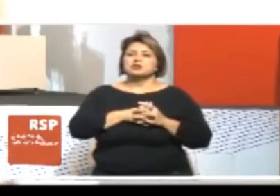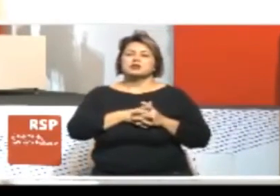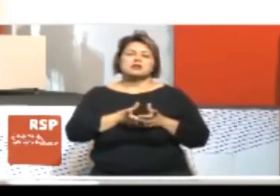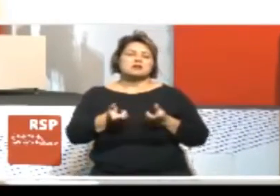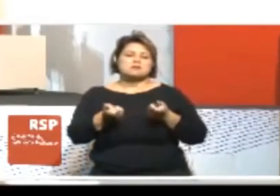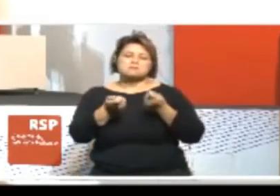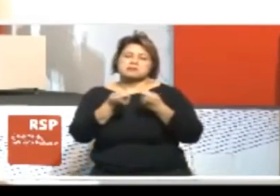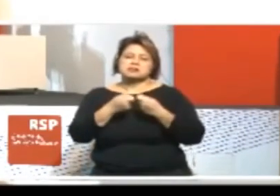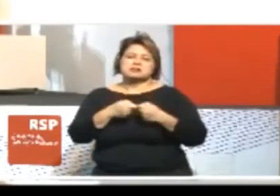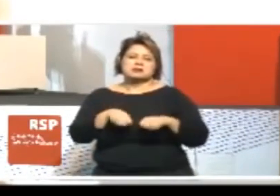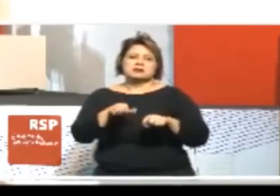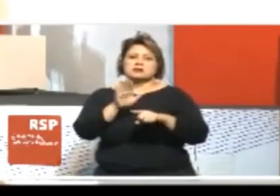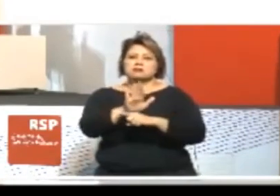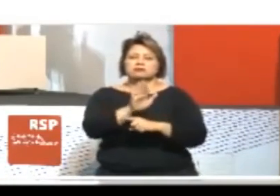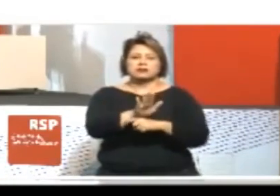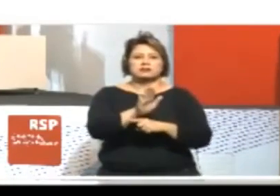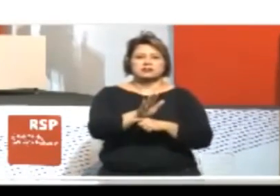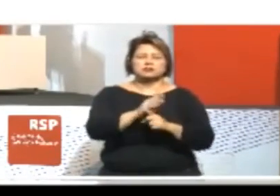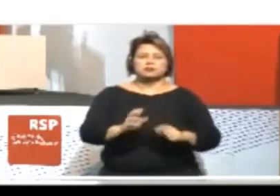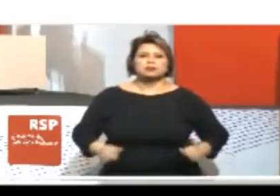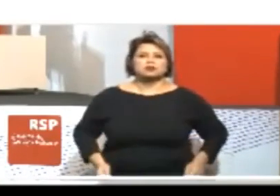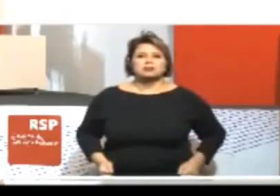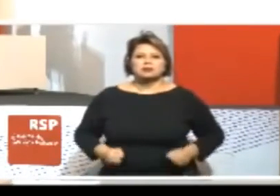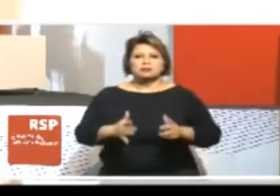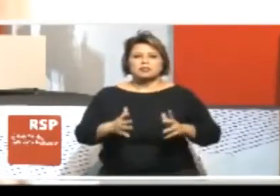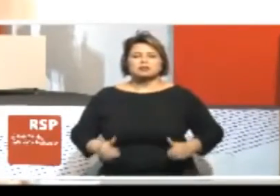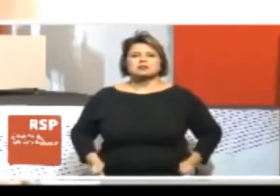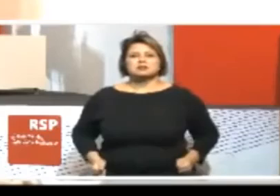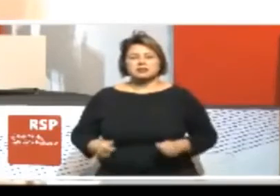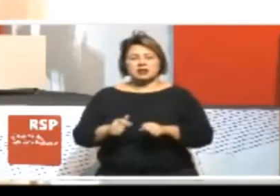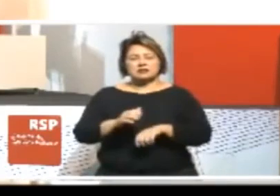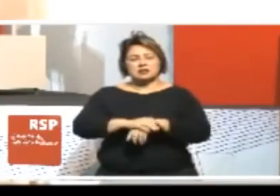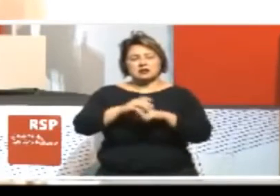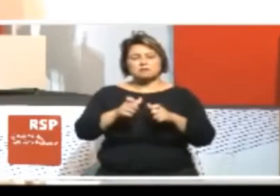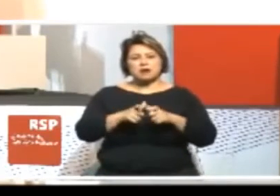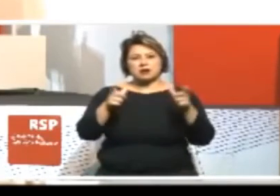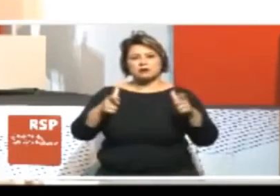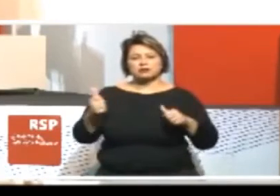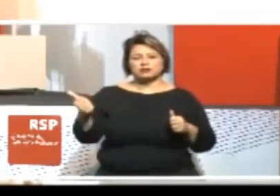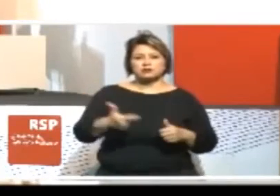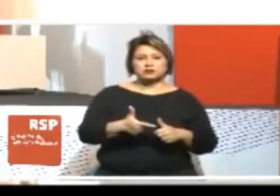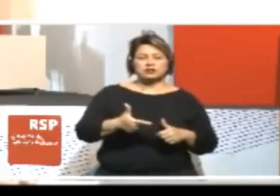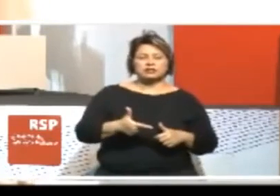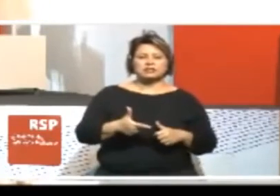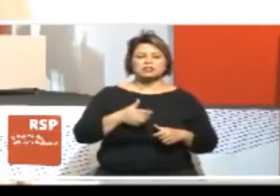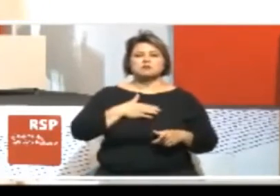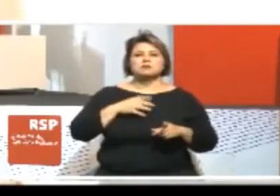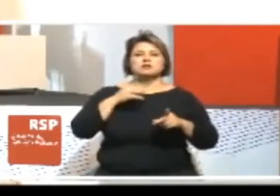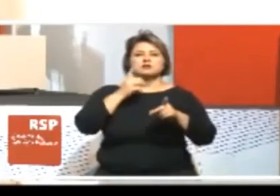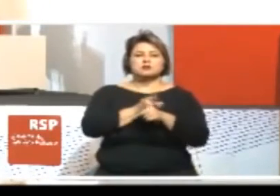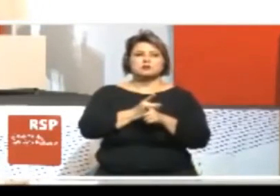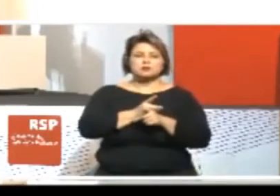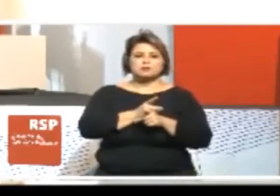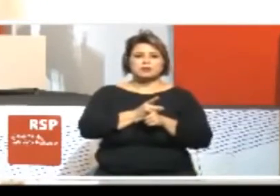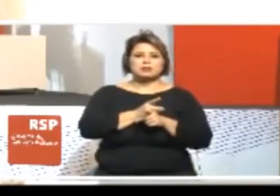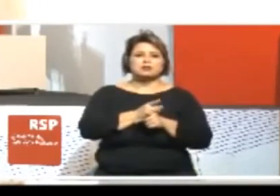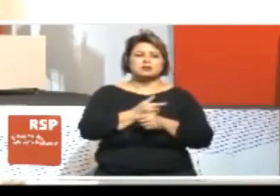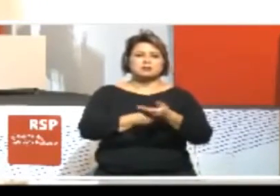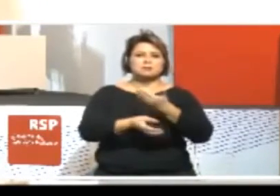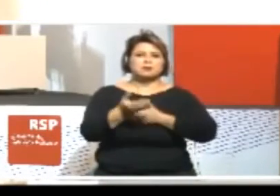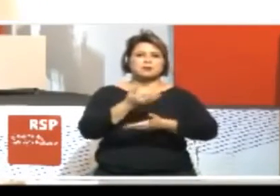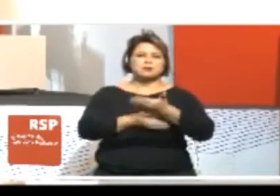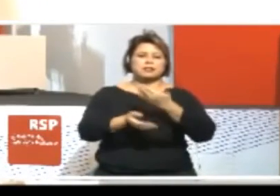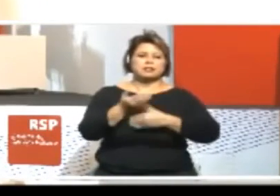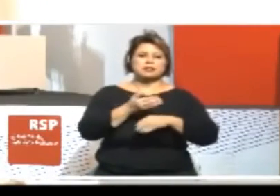los gastos de colaboración serían mayor que los beneficios que se obtienen de esa colaboración. Obvio que en